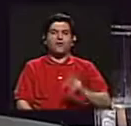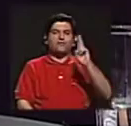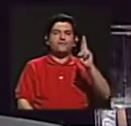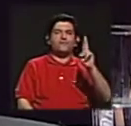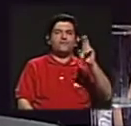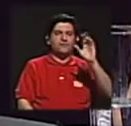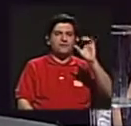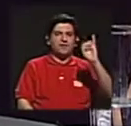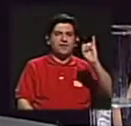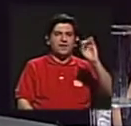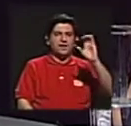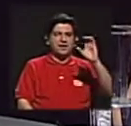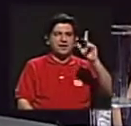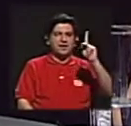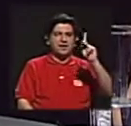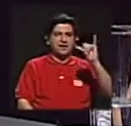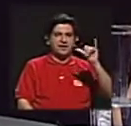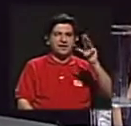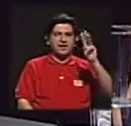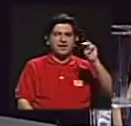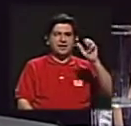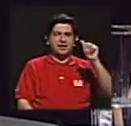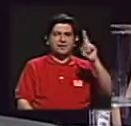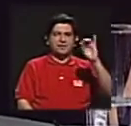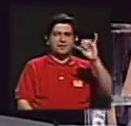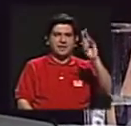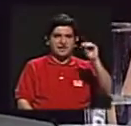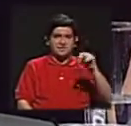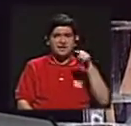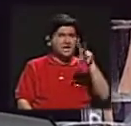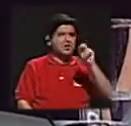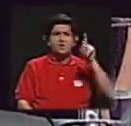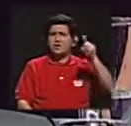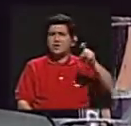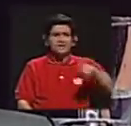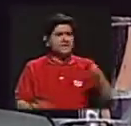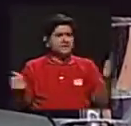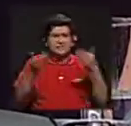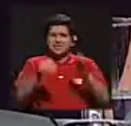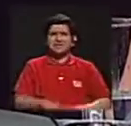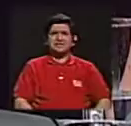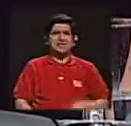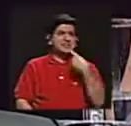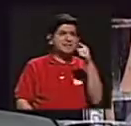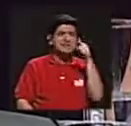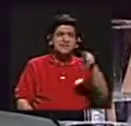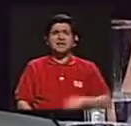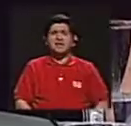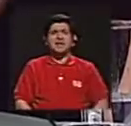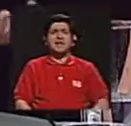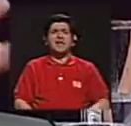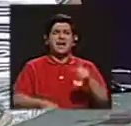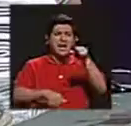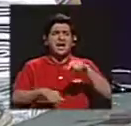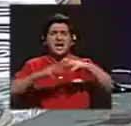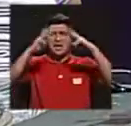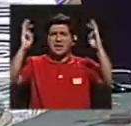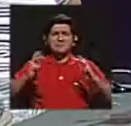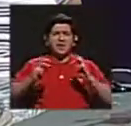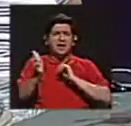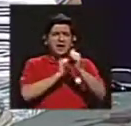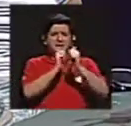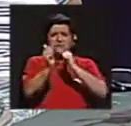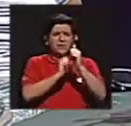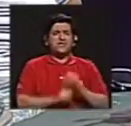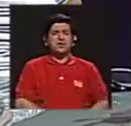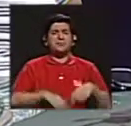que no hay que promoverlo, porque basta decir, se va a presentar en el Palacio de los Deportes y se llena. Entonces, ¿para qué gastan una plana color